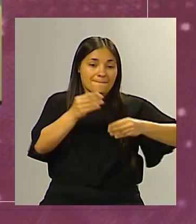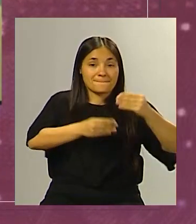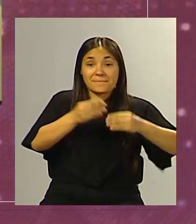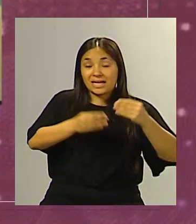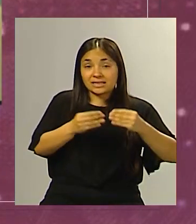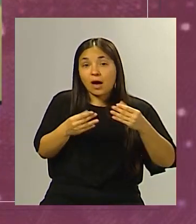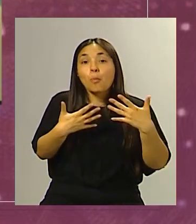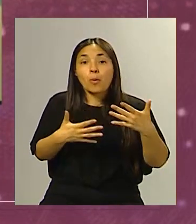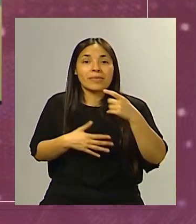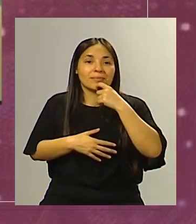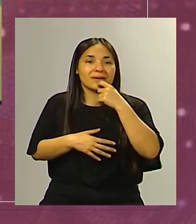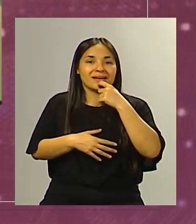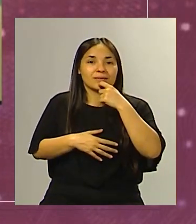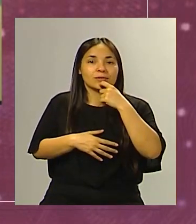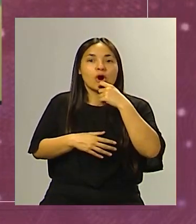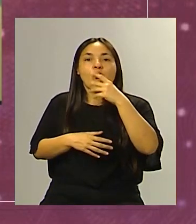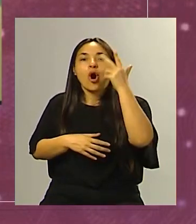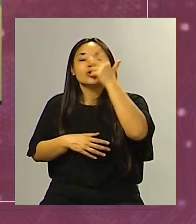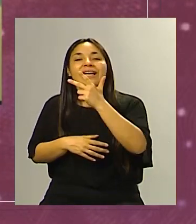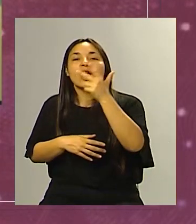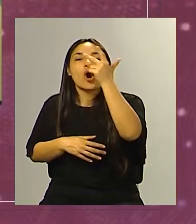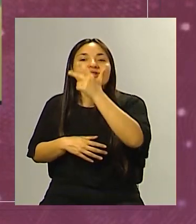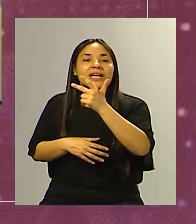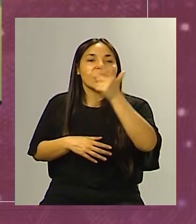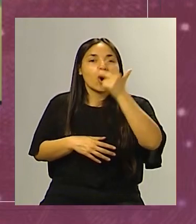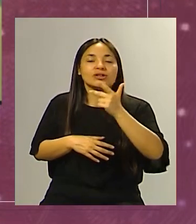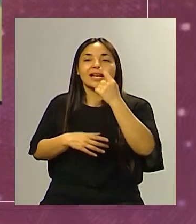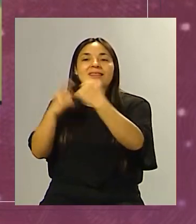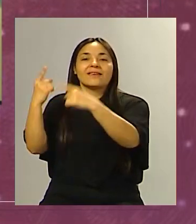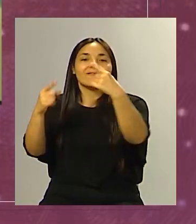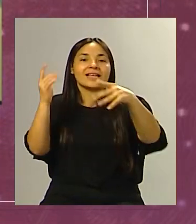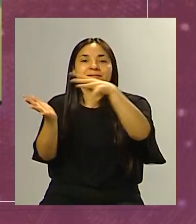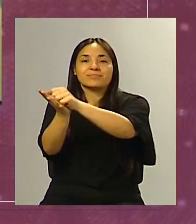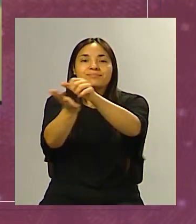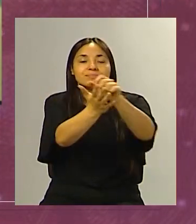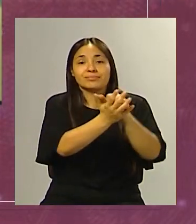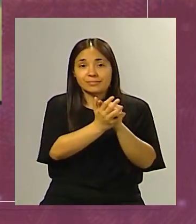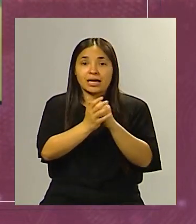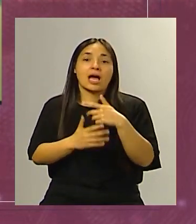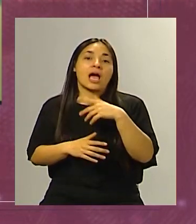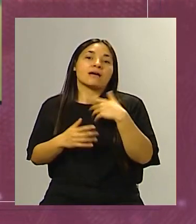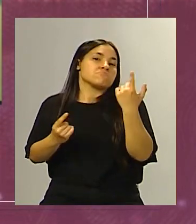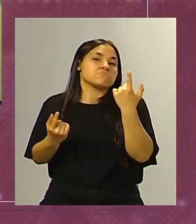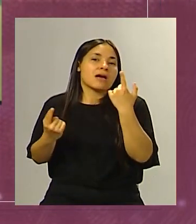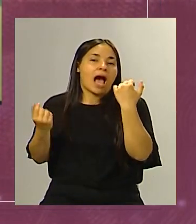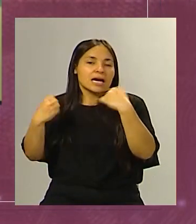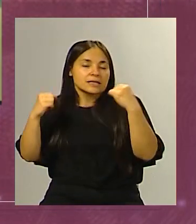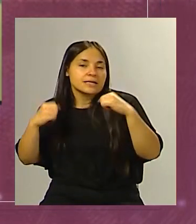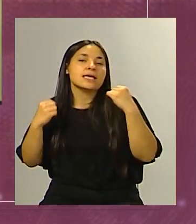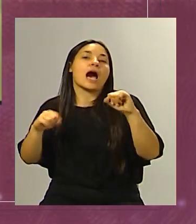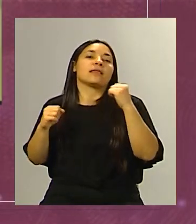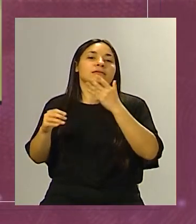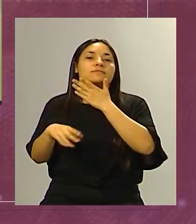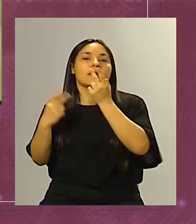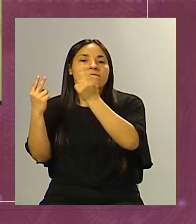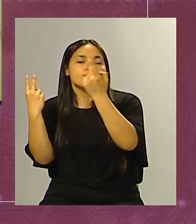la opción de contratar diferentes hoteles en cada uno de los destinos, excursiones, actividades, transporte, seguros.